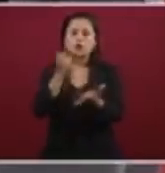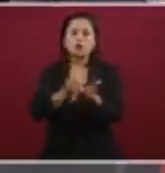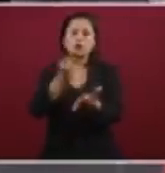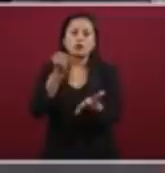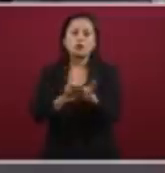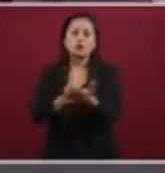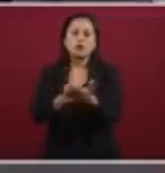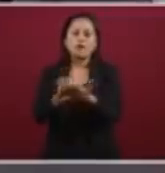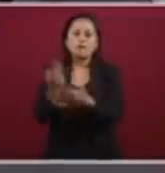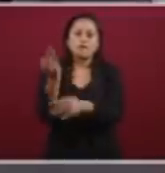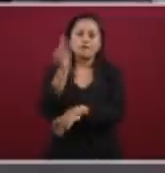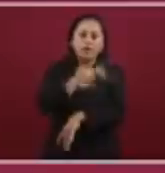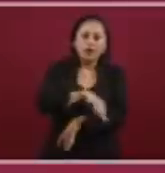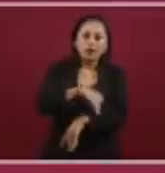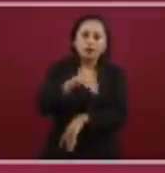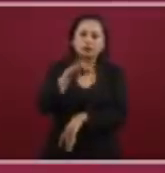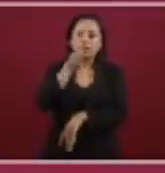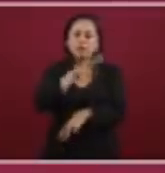grave